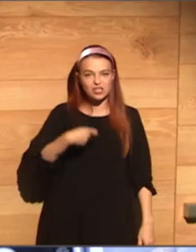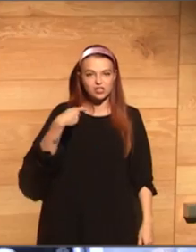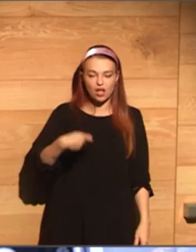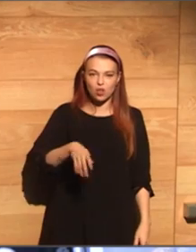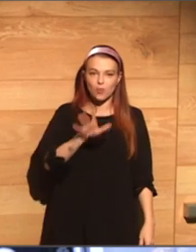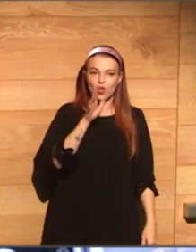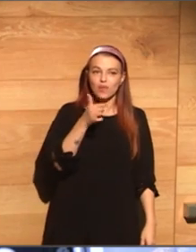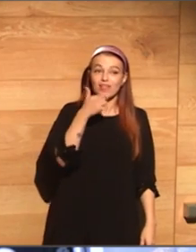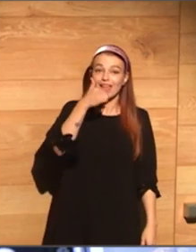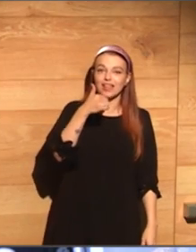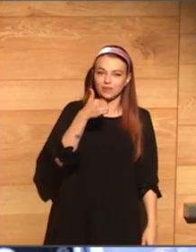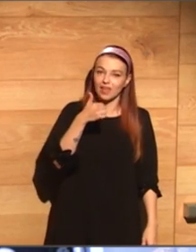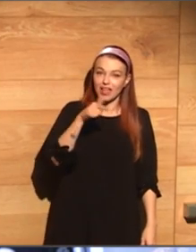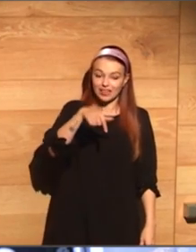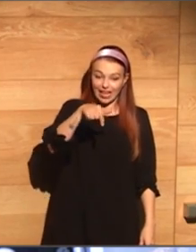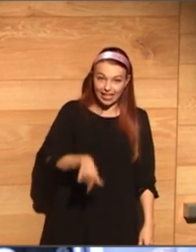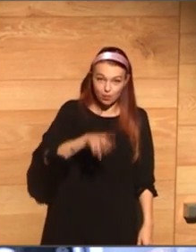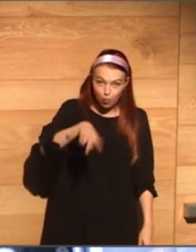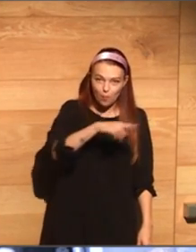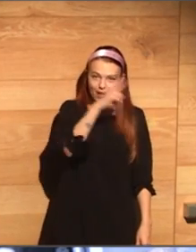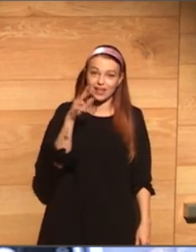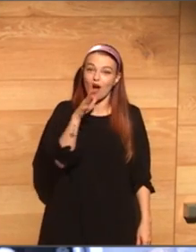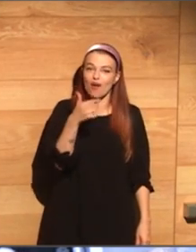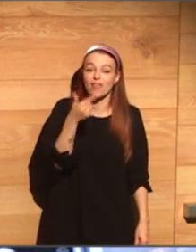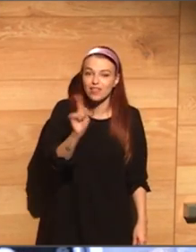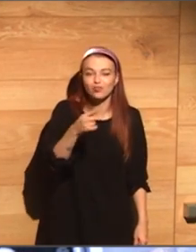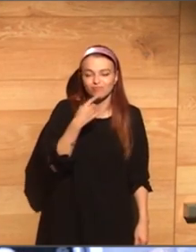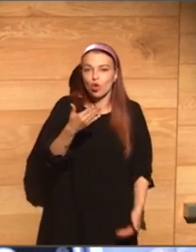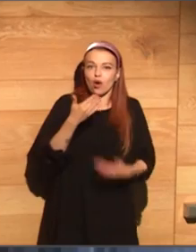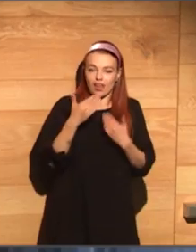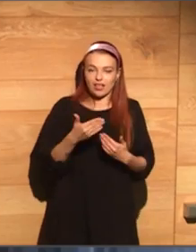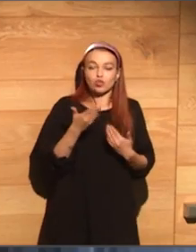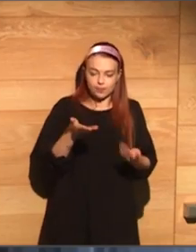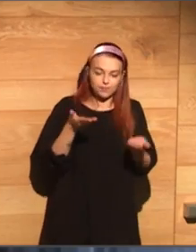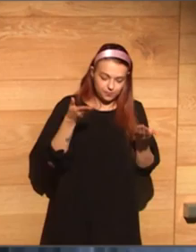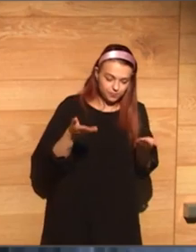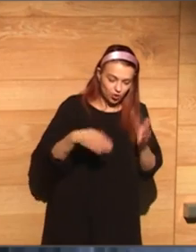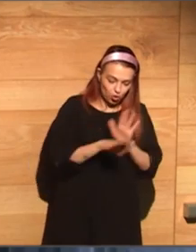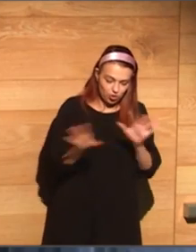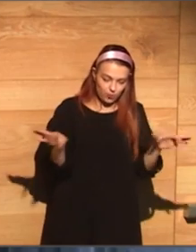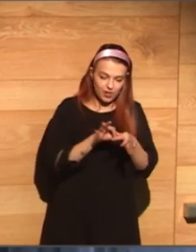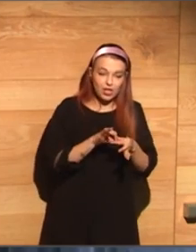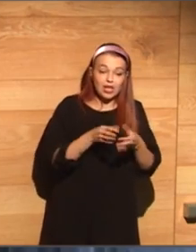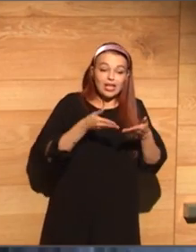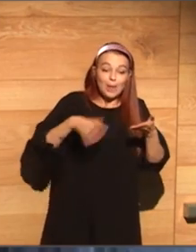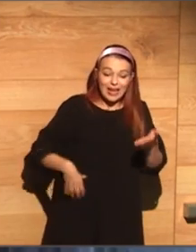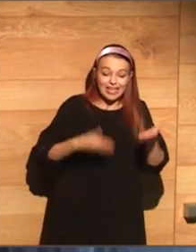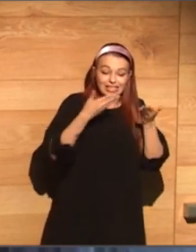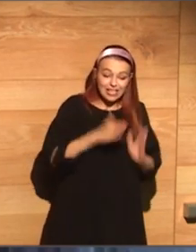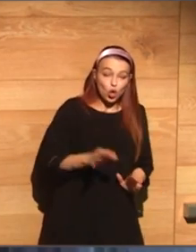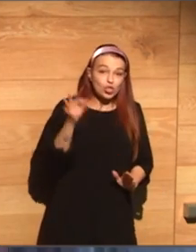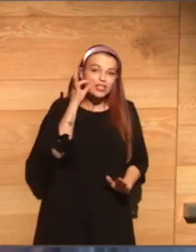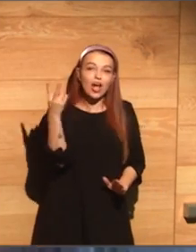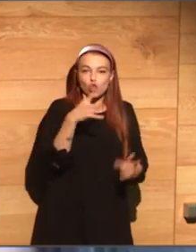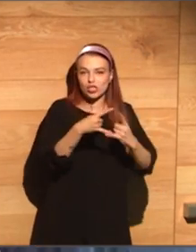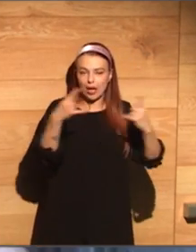por lo menos de aquí de Madrid en esta ocasión. El hijo del marqués y la chica de la localidad se enamoran